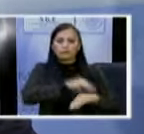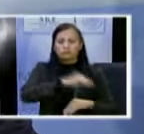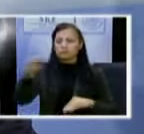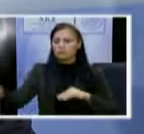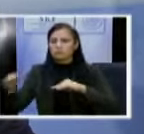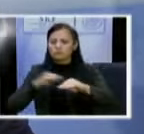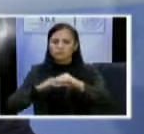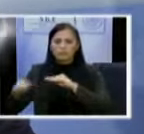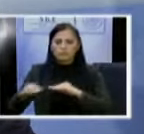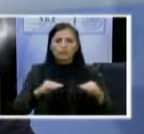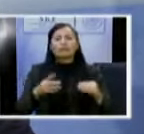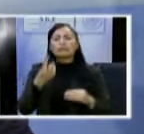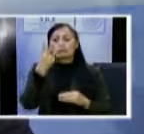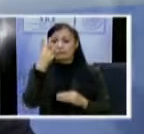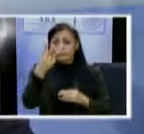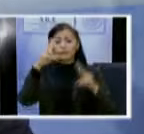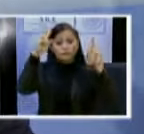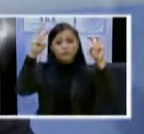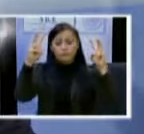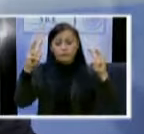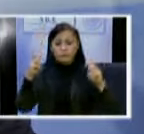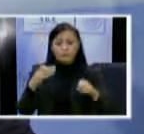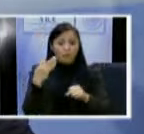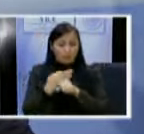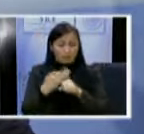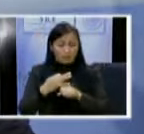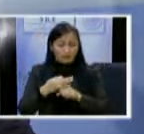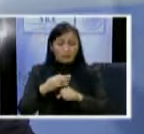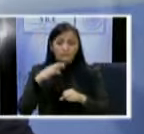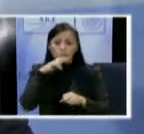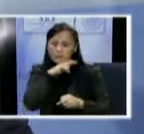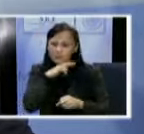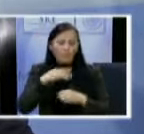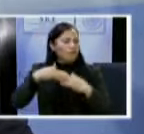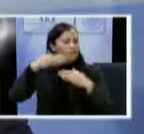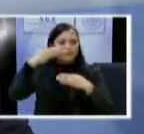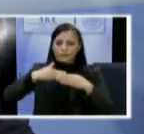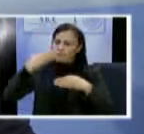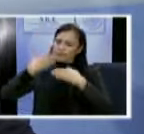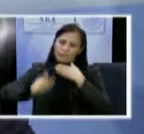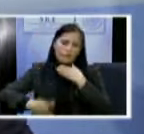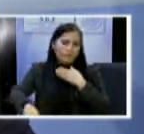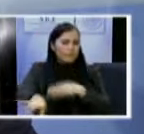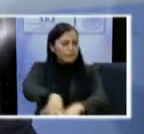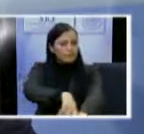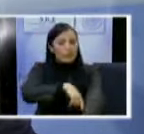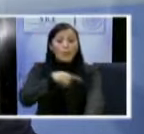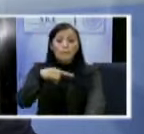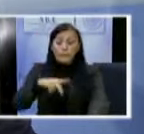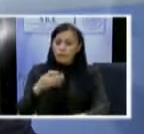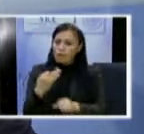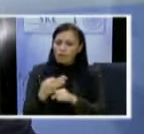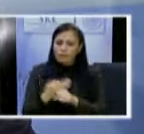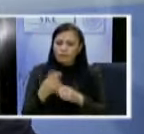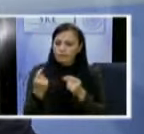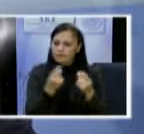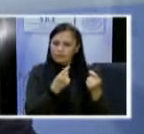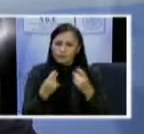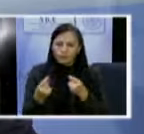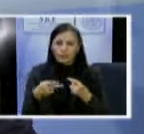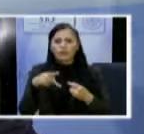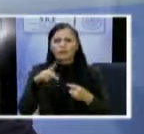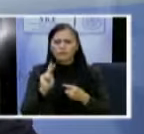tres temas obviamente de largo plazo, pero que tiene que empezarse a trabajar ya. Y como aquí también se ha dicho, el otro